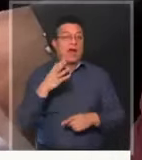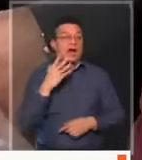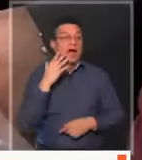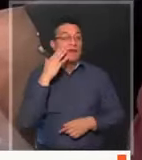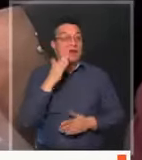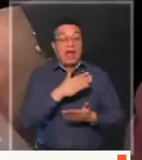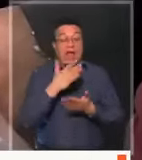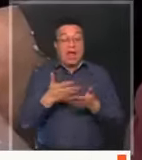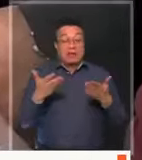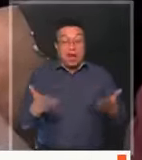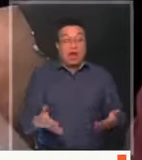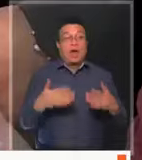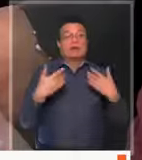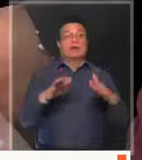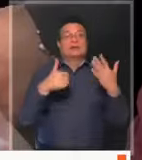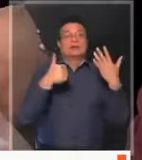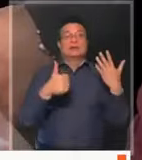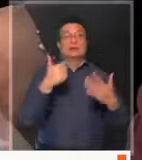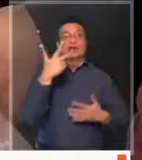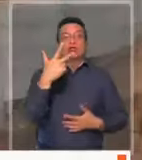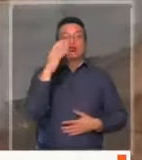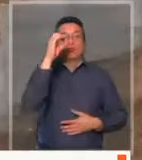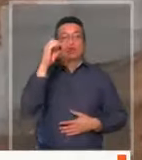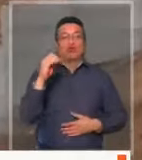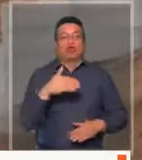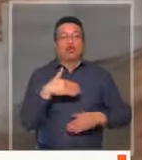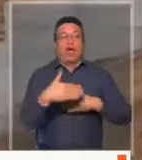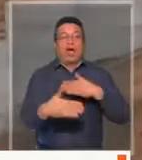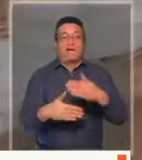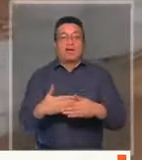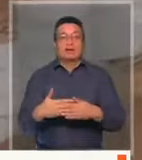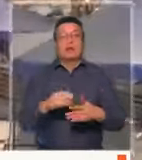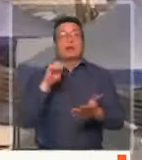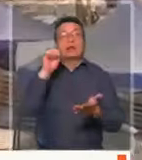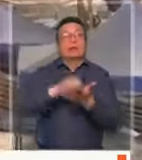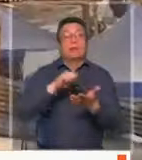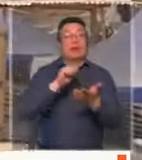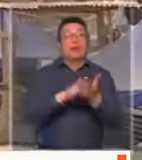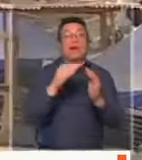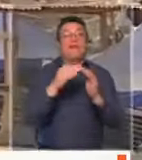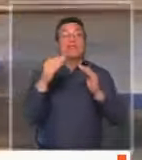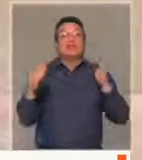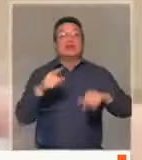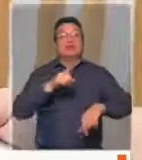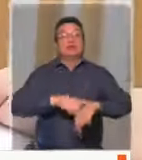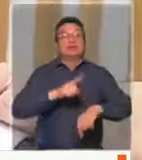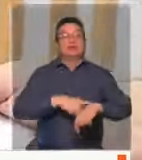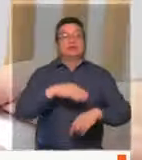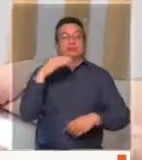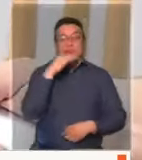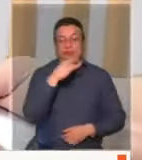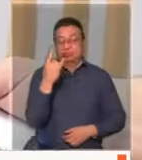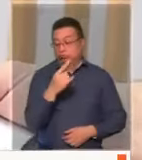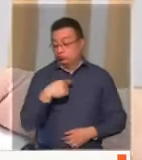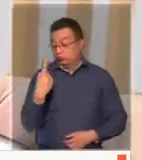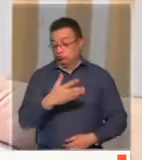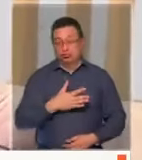día de hoy llevamos un 68% de avance. Pero lo que reclaman los vecinos son los tiempos. A nosotros lo